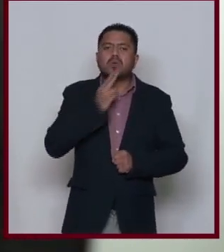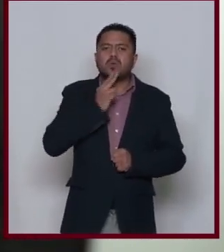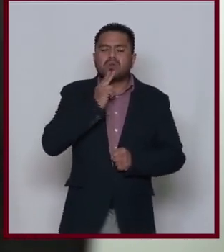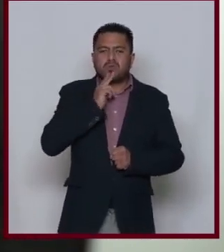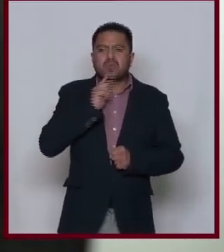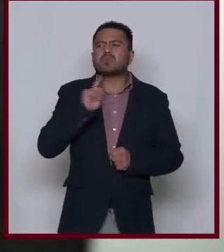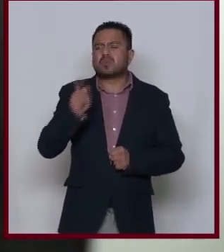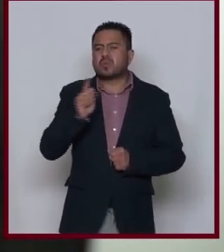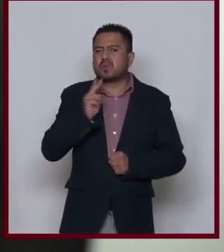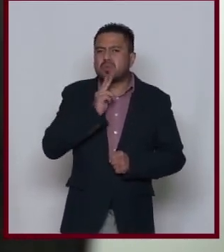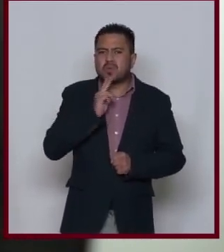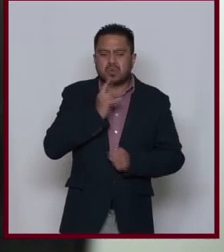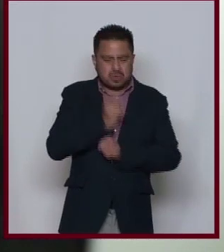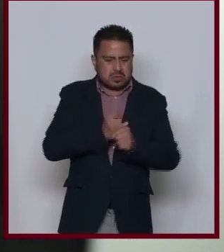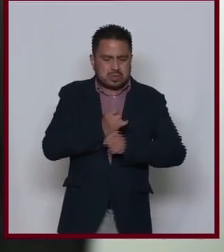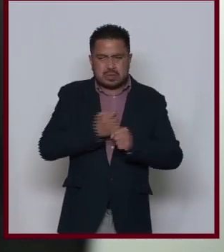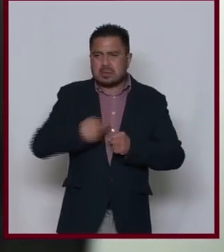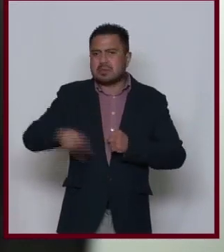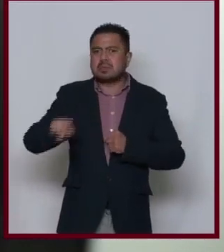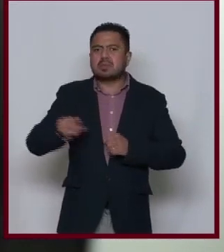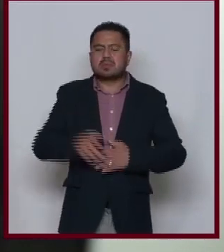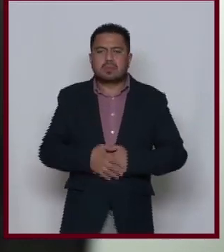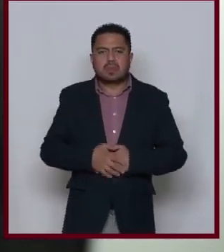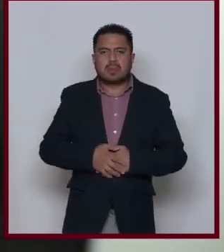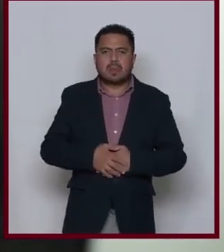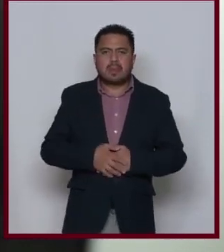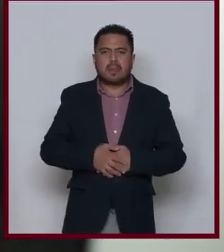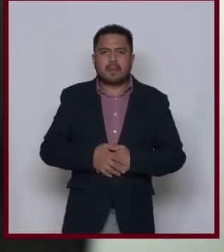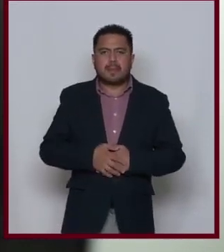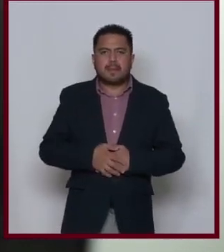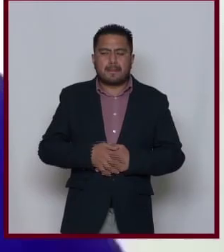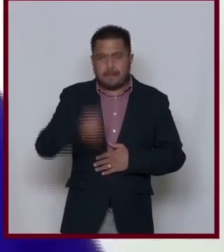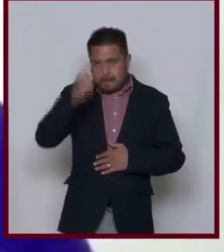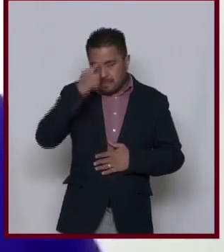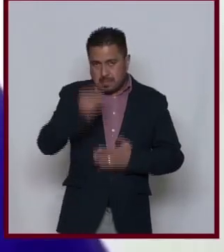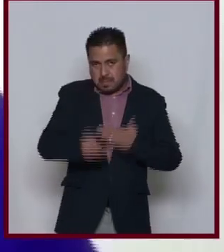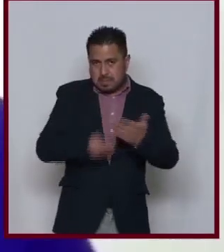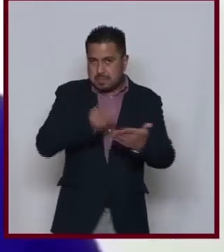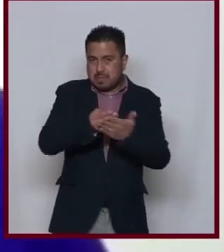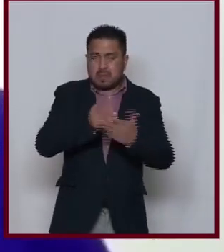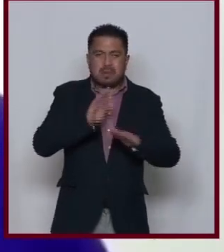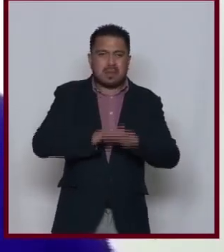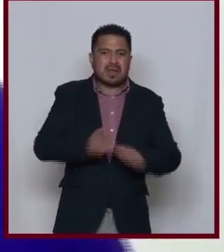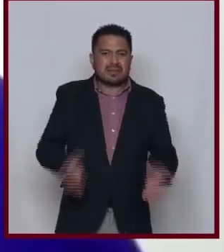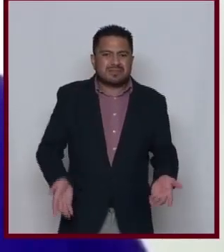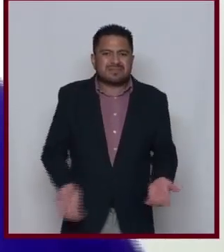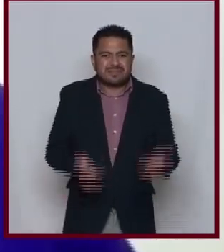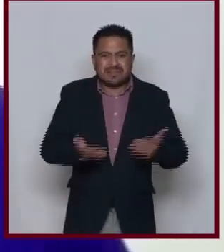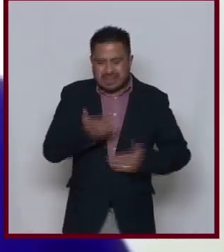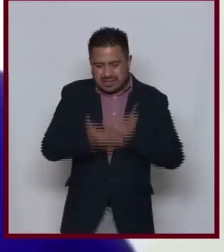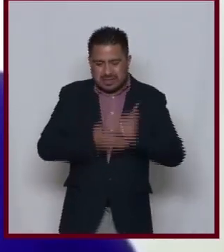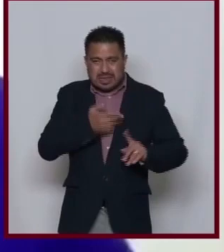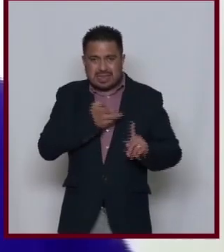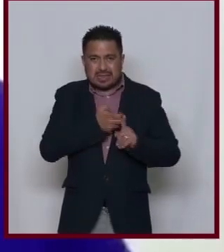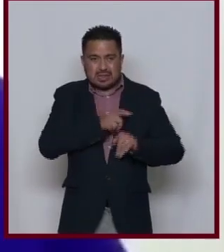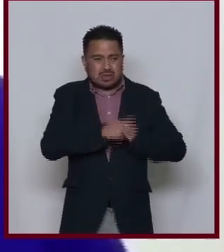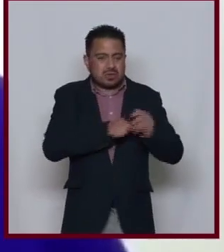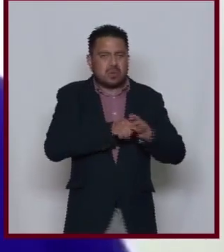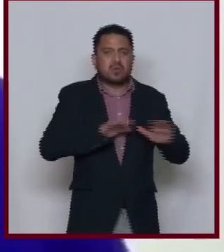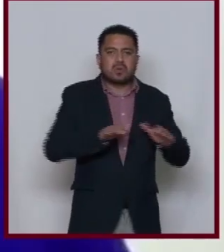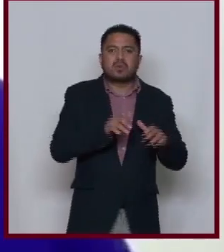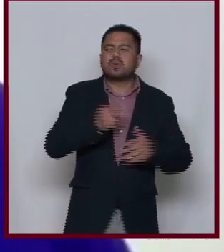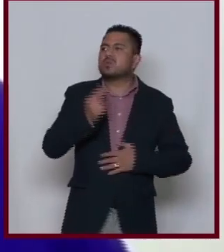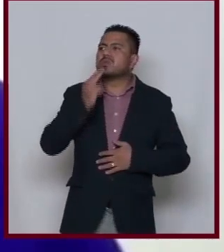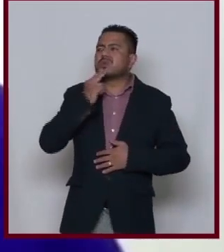tú utilizas en tus investigaciones. Para darles como un ánimo de estudiar esta área,